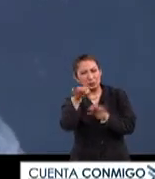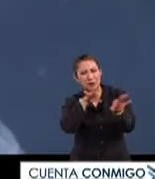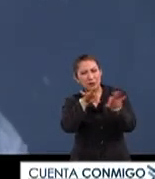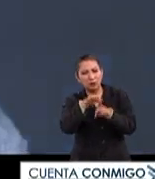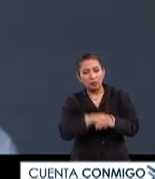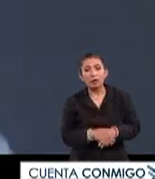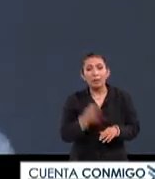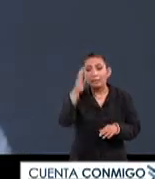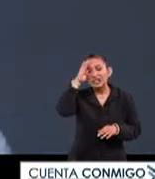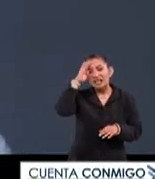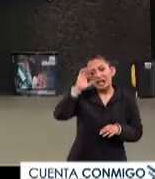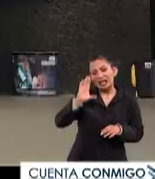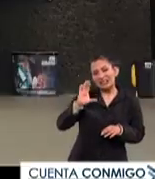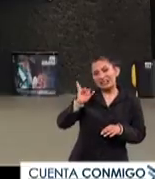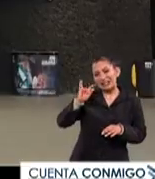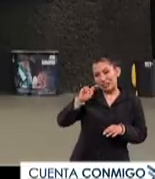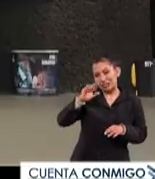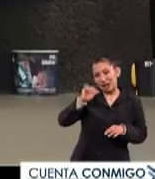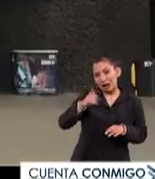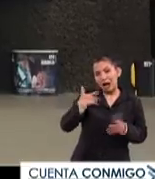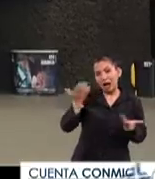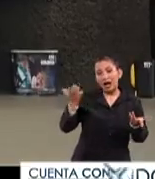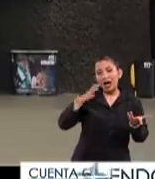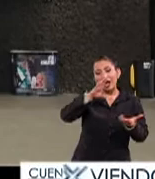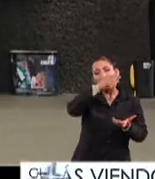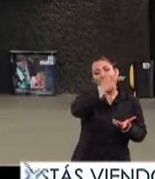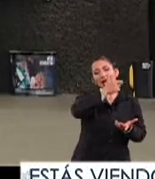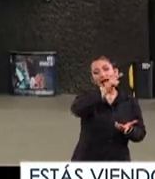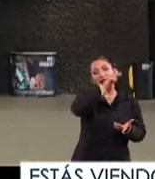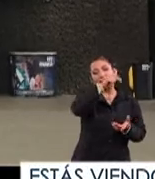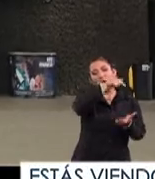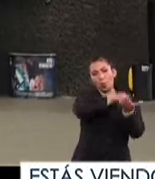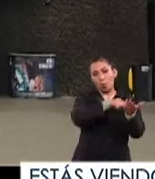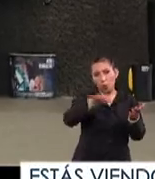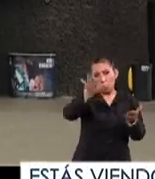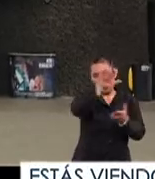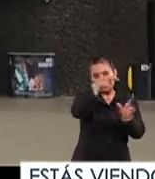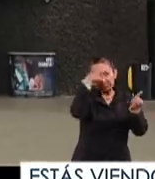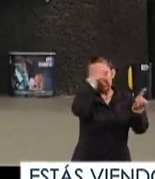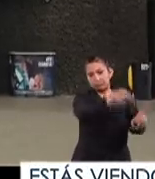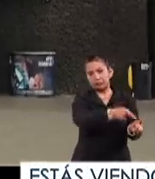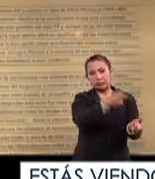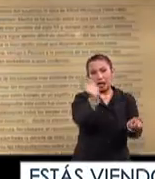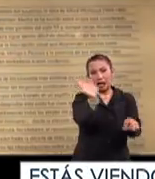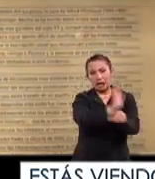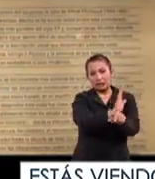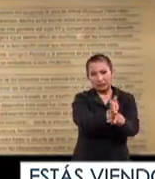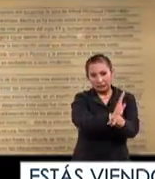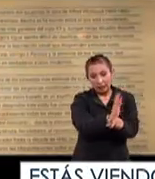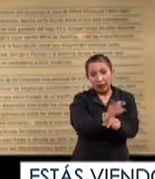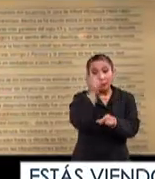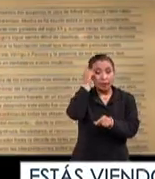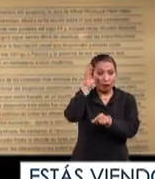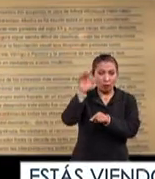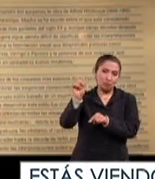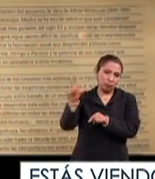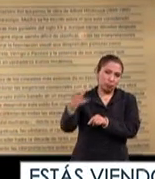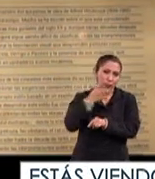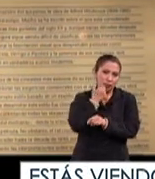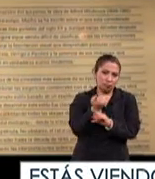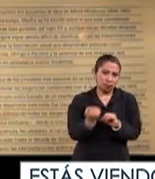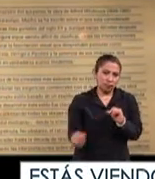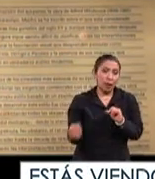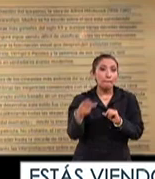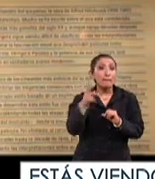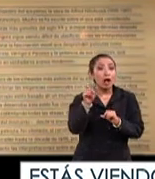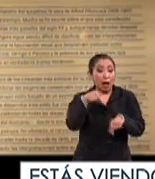justo, estamos en la Cineteca Nacional y la galería es un espacio que le dedicamos al séptimo arte y a directores como Hitchcock.